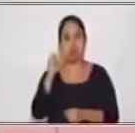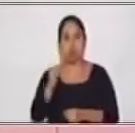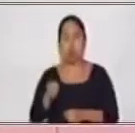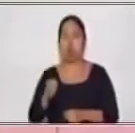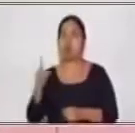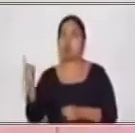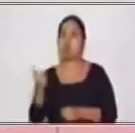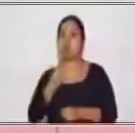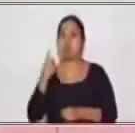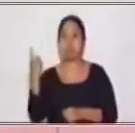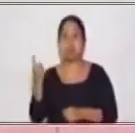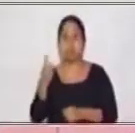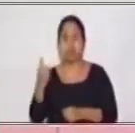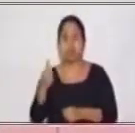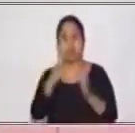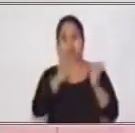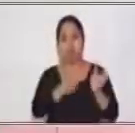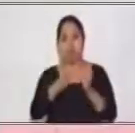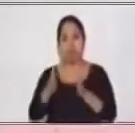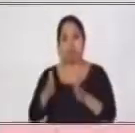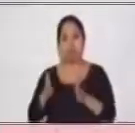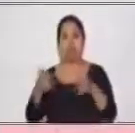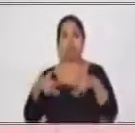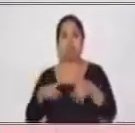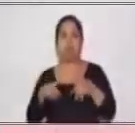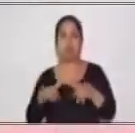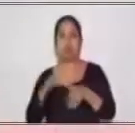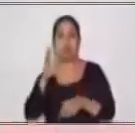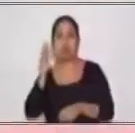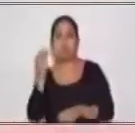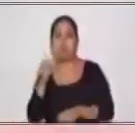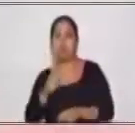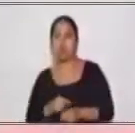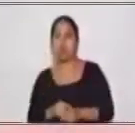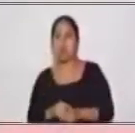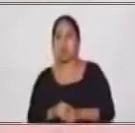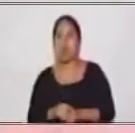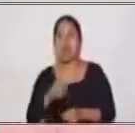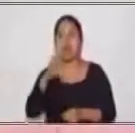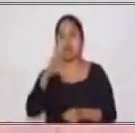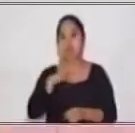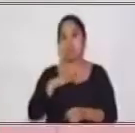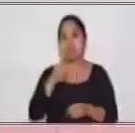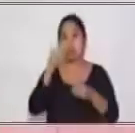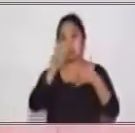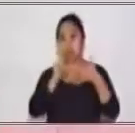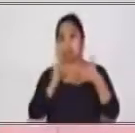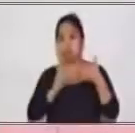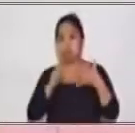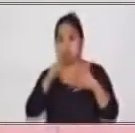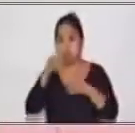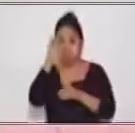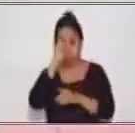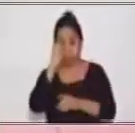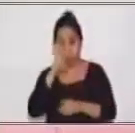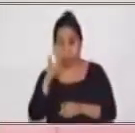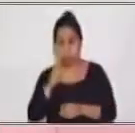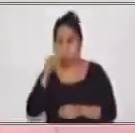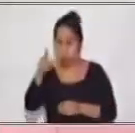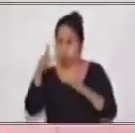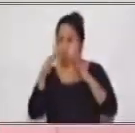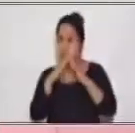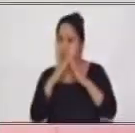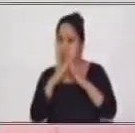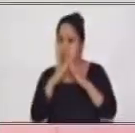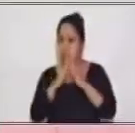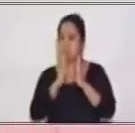modernismo. ¿Por qué? Porque él contiene todas estas temáticas que nosotros podemos observar. Si usted puede en casa, y de verdad yo quisiera